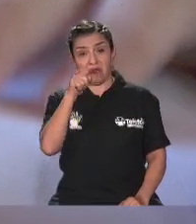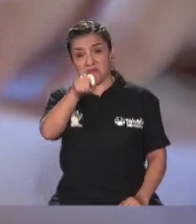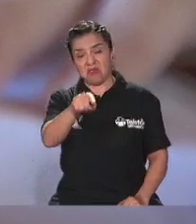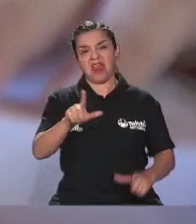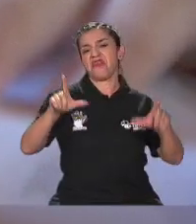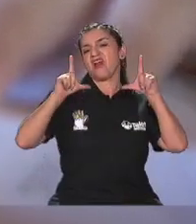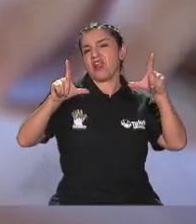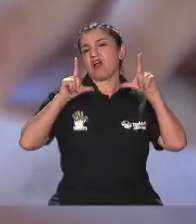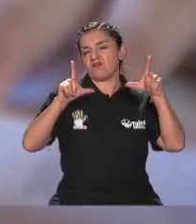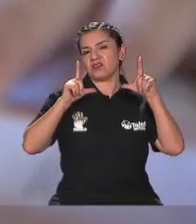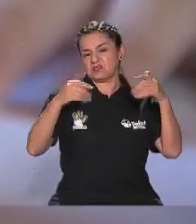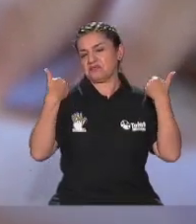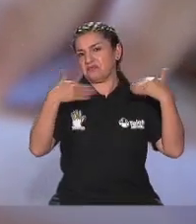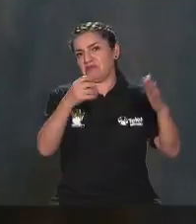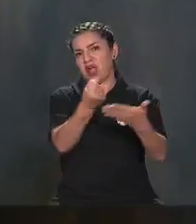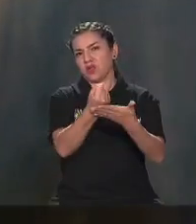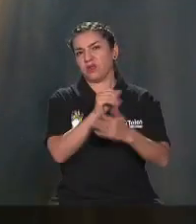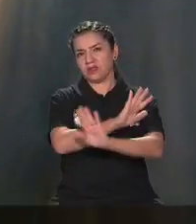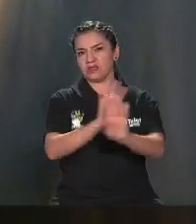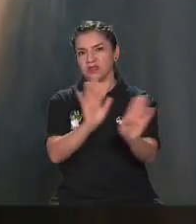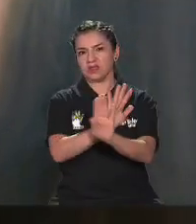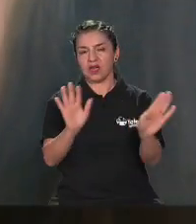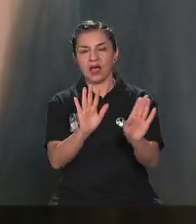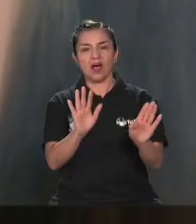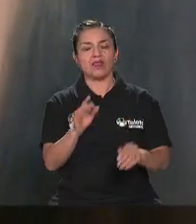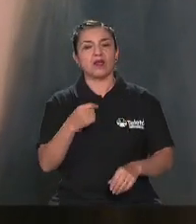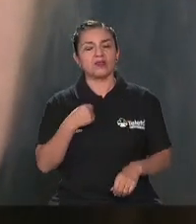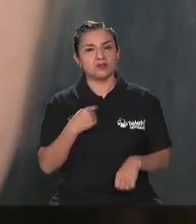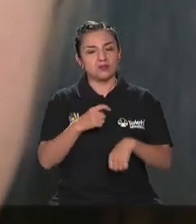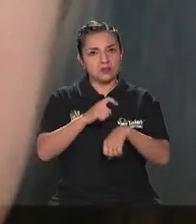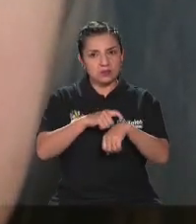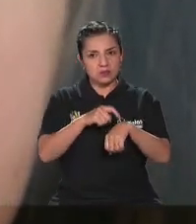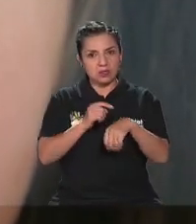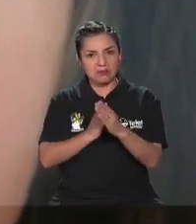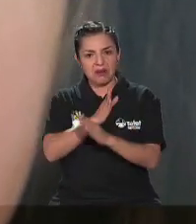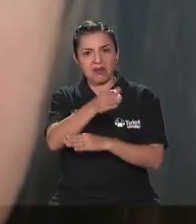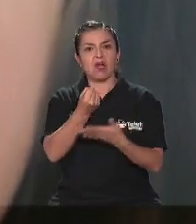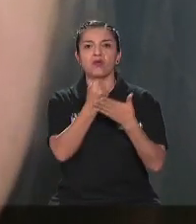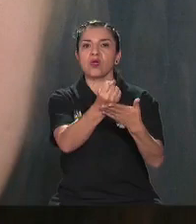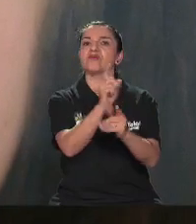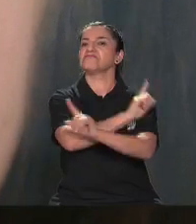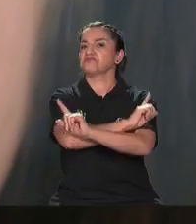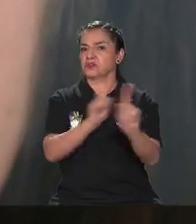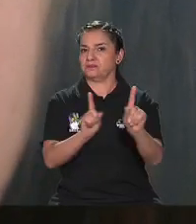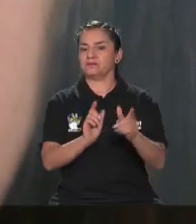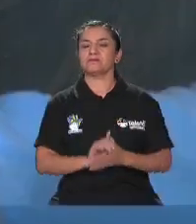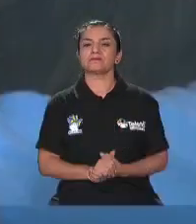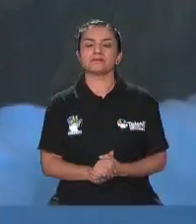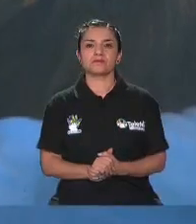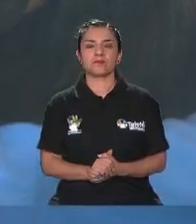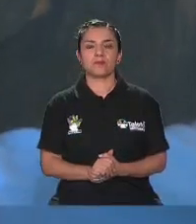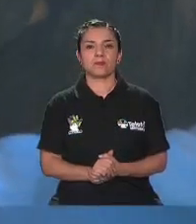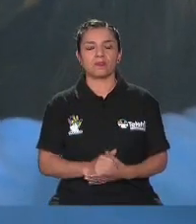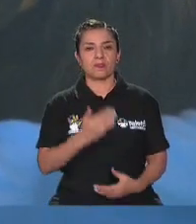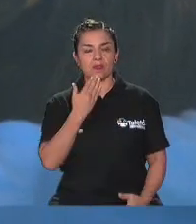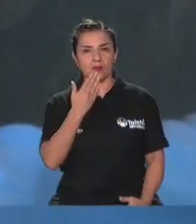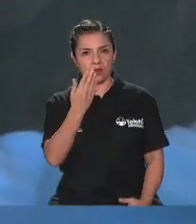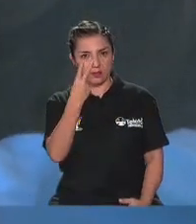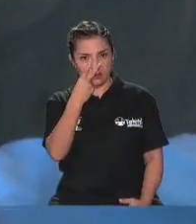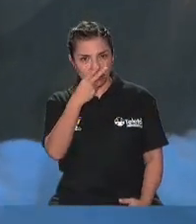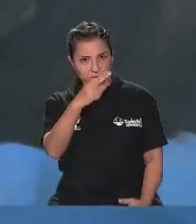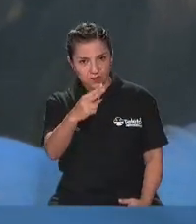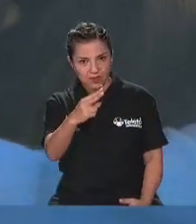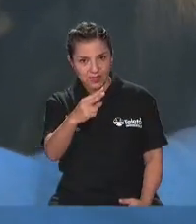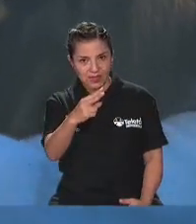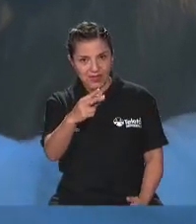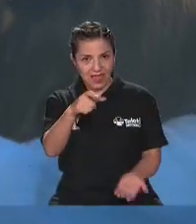televisivo y no servía de nada. No me da el tiempo ni siquiera de ir a cooperar. Claro, cuando vi lo que hacen dentro